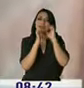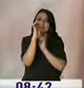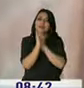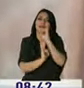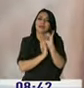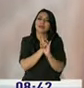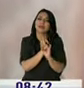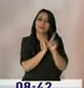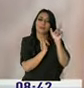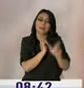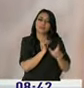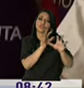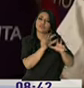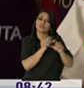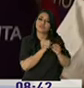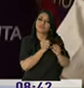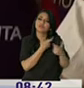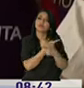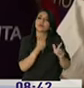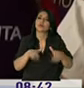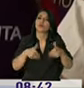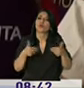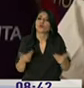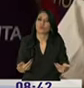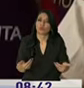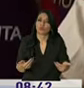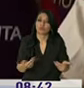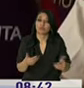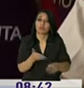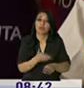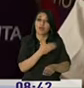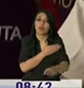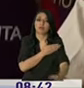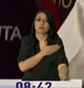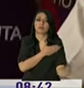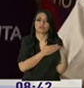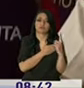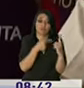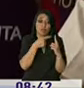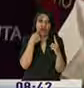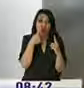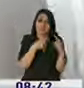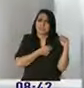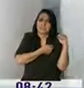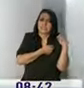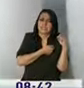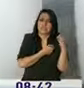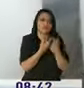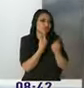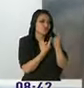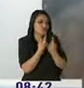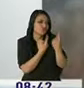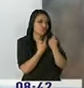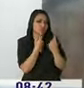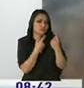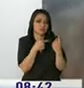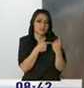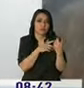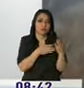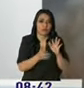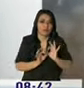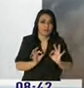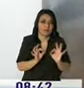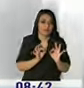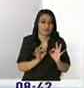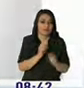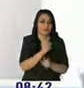liberación de personas retenidas. Ellos realizan una negociación previa para tratar de impedir que se efectúe el acto delictivo,